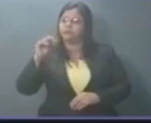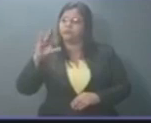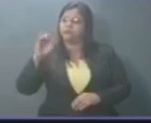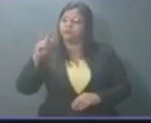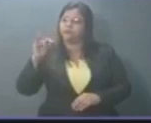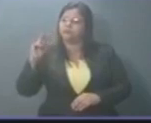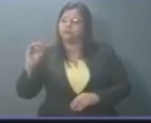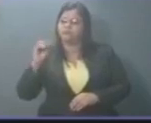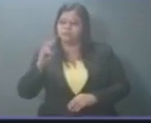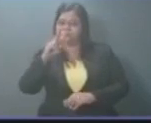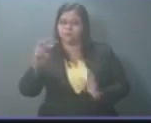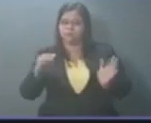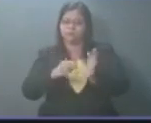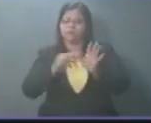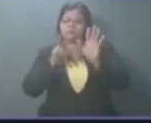adicional de